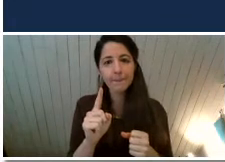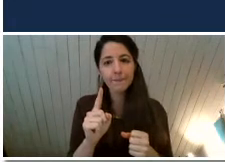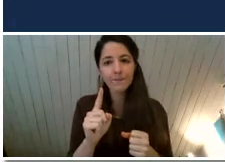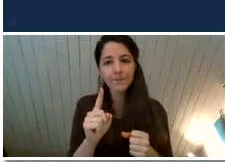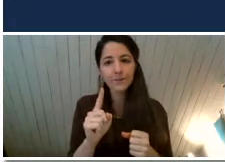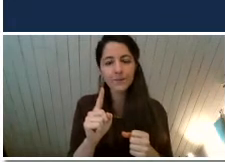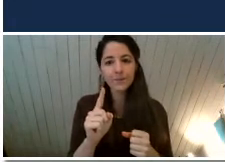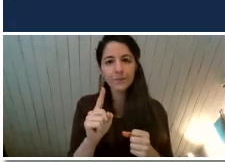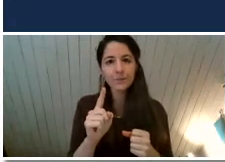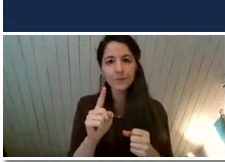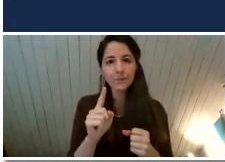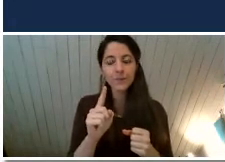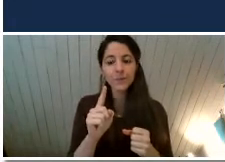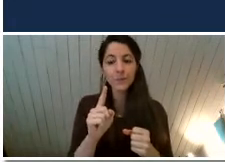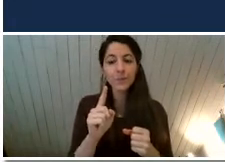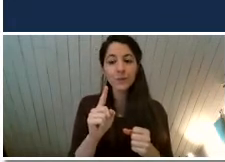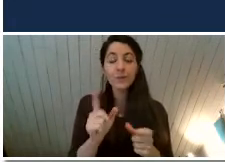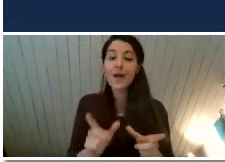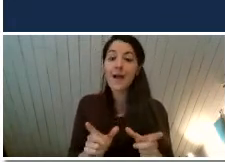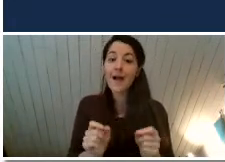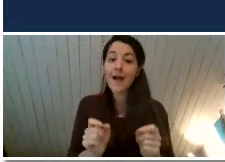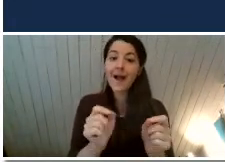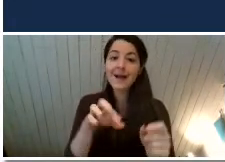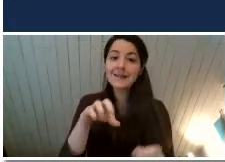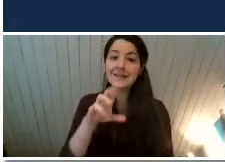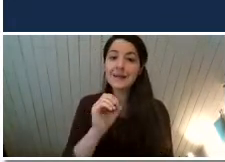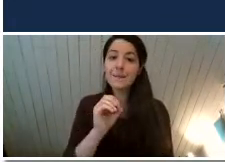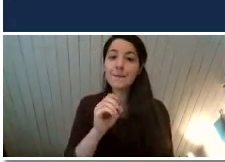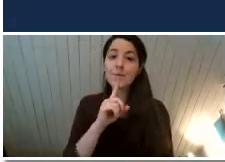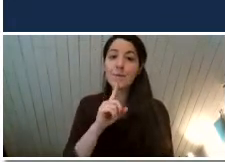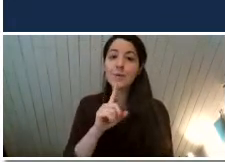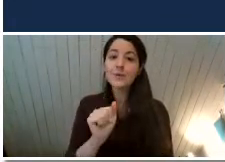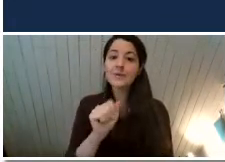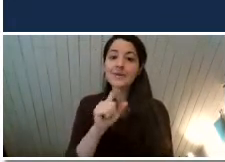el cáncer de próstata sigue siendo la primera